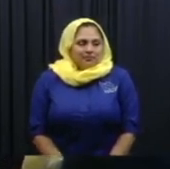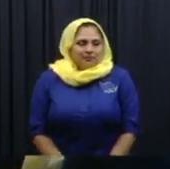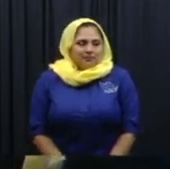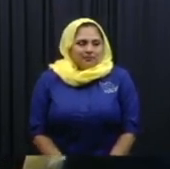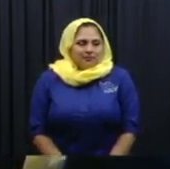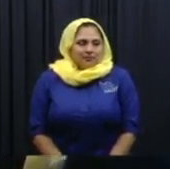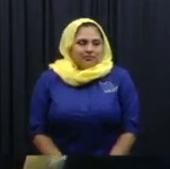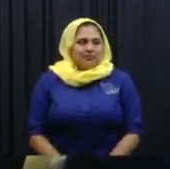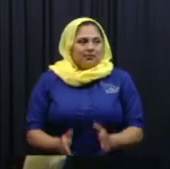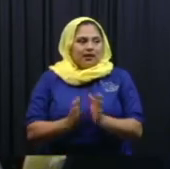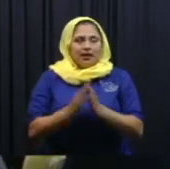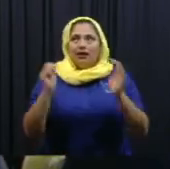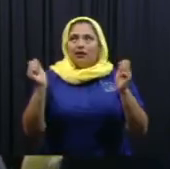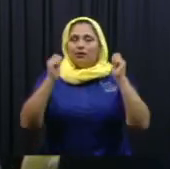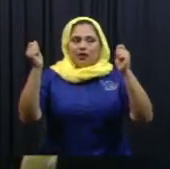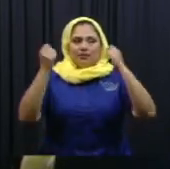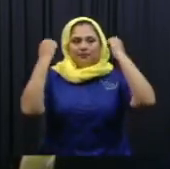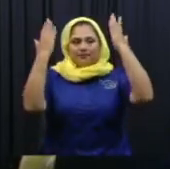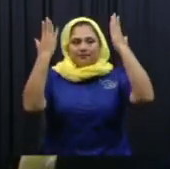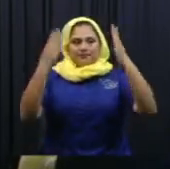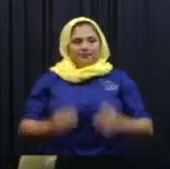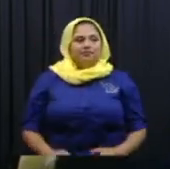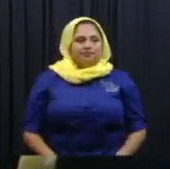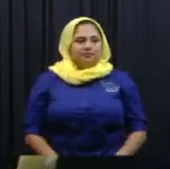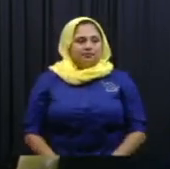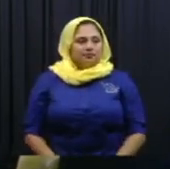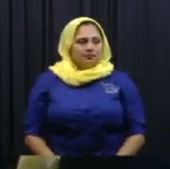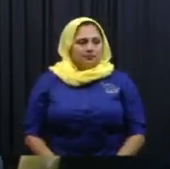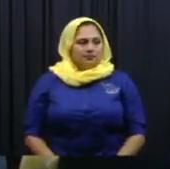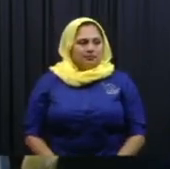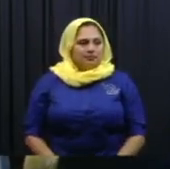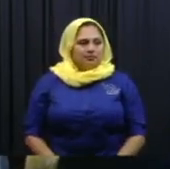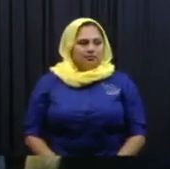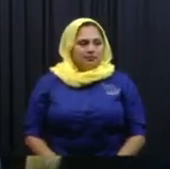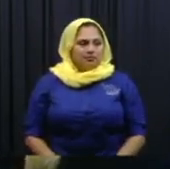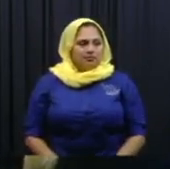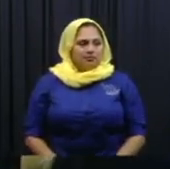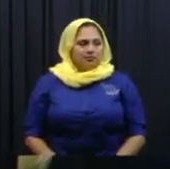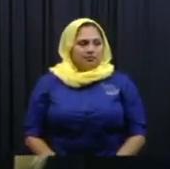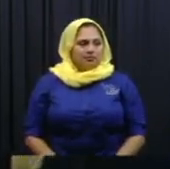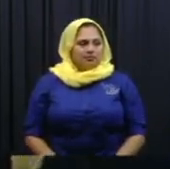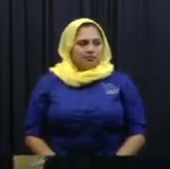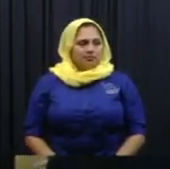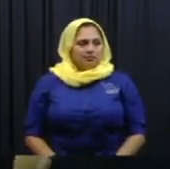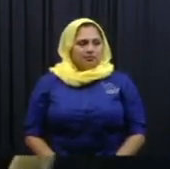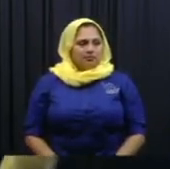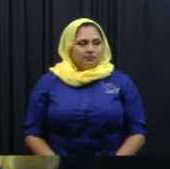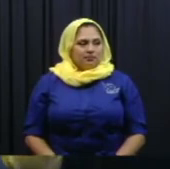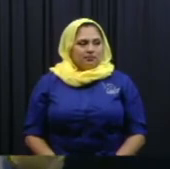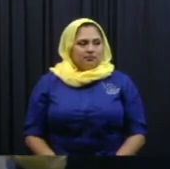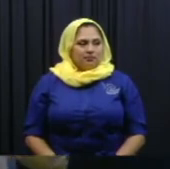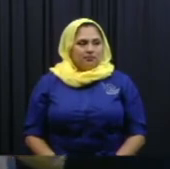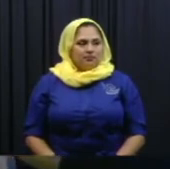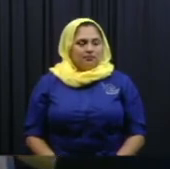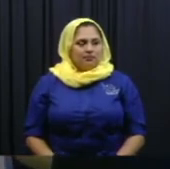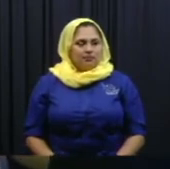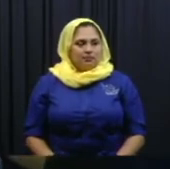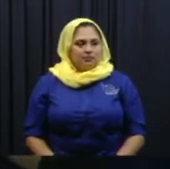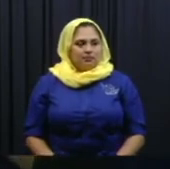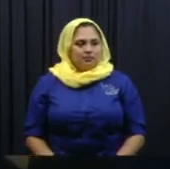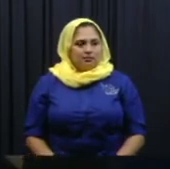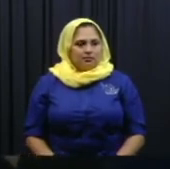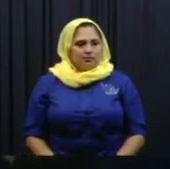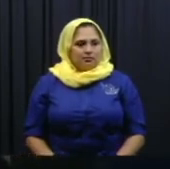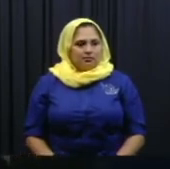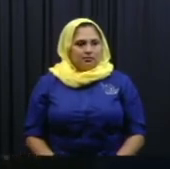Aleluya este oren por mí por favor envíenme y les Roque oren por mi familia esposa mis